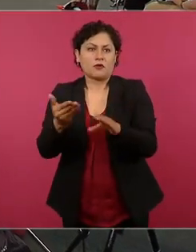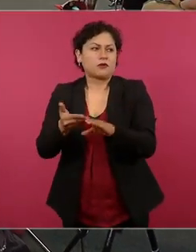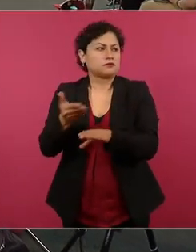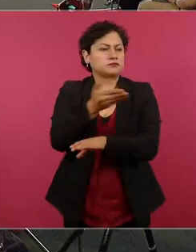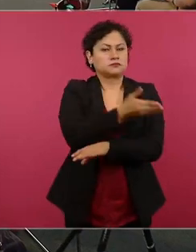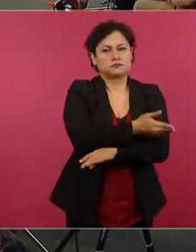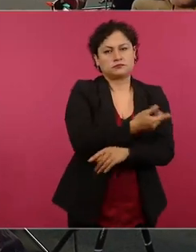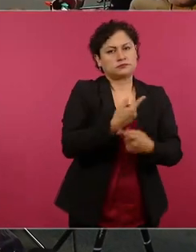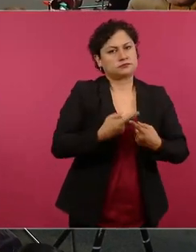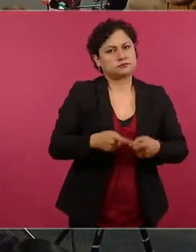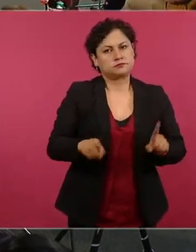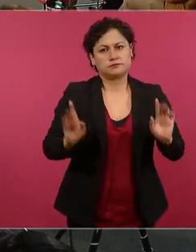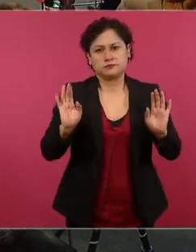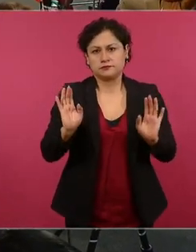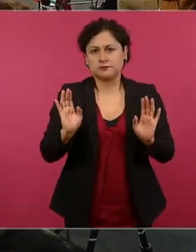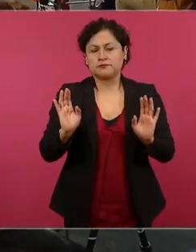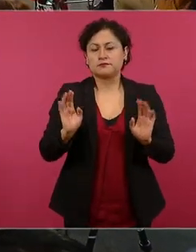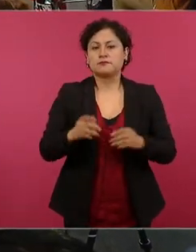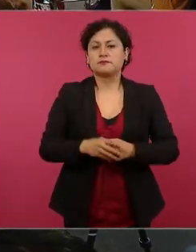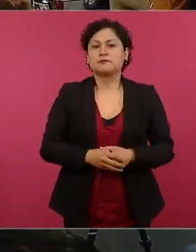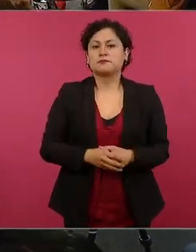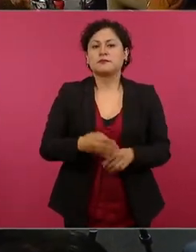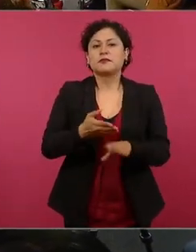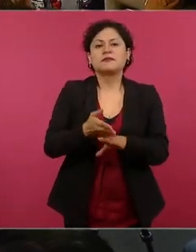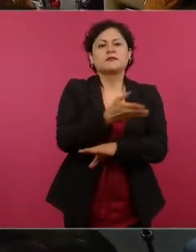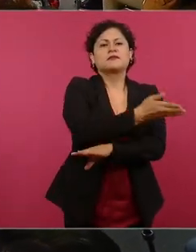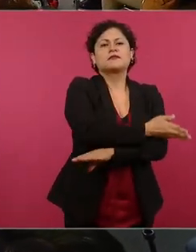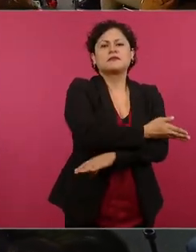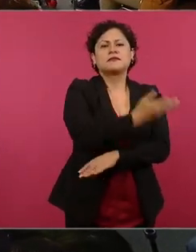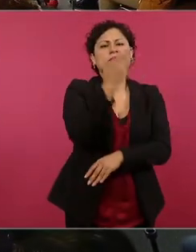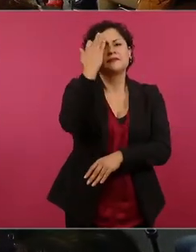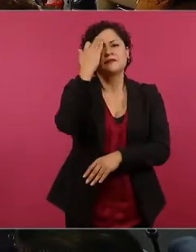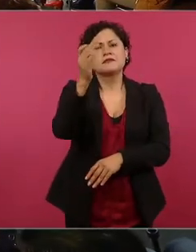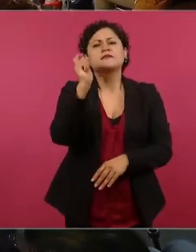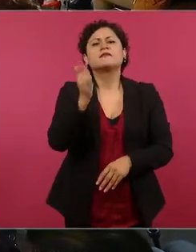que las elecciones se caracterizaban